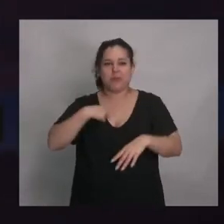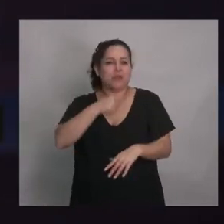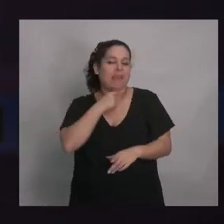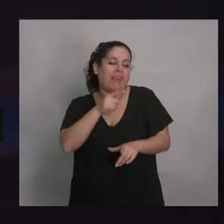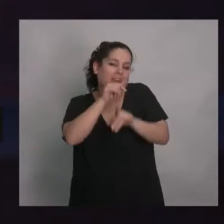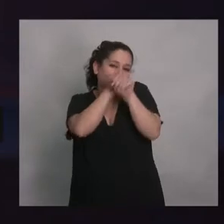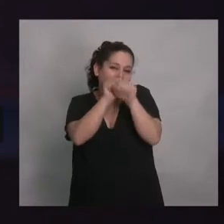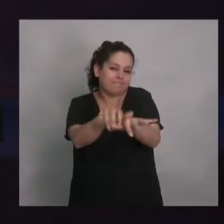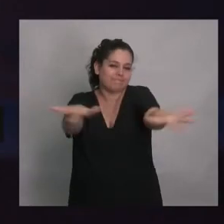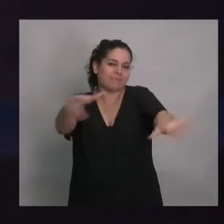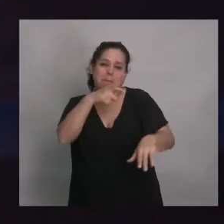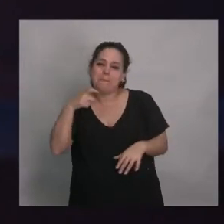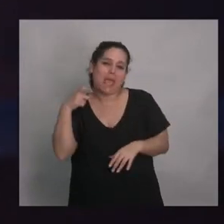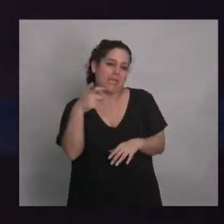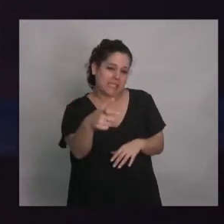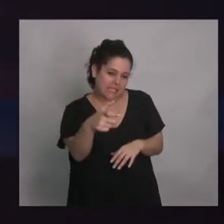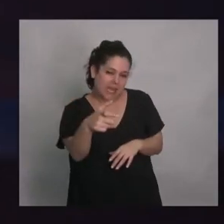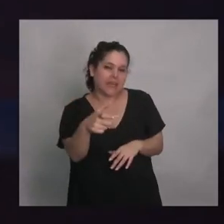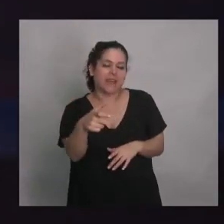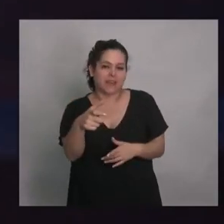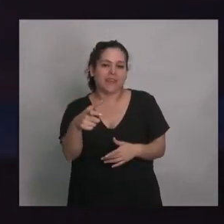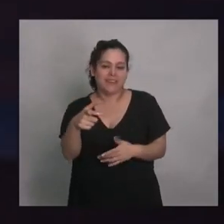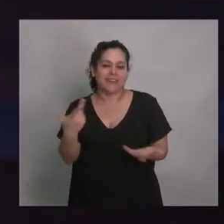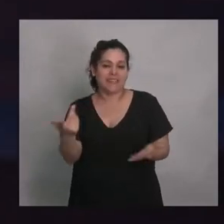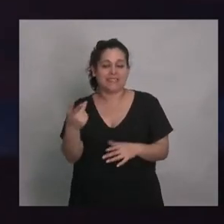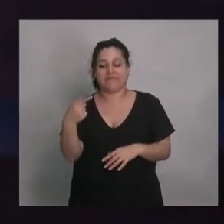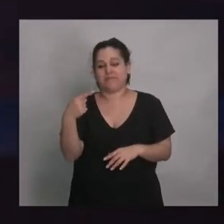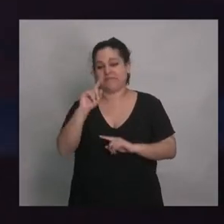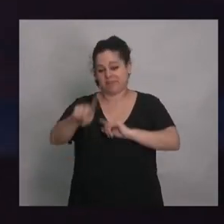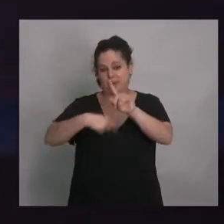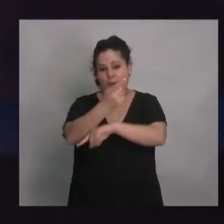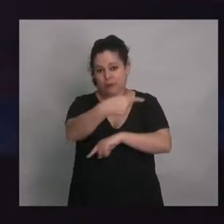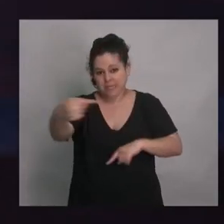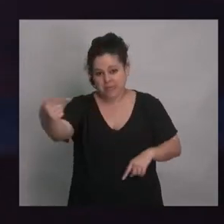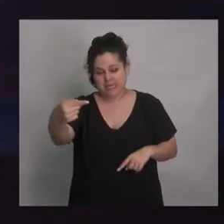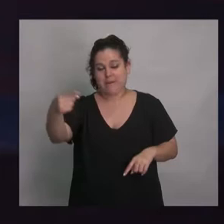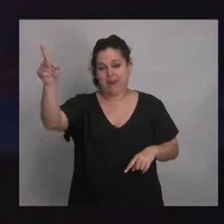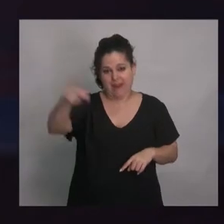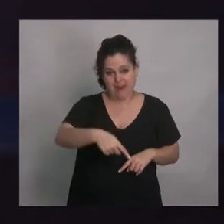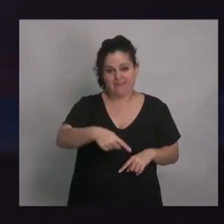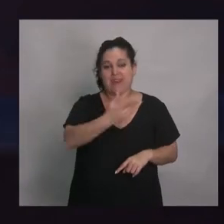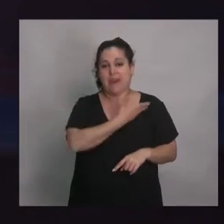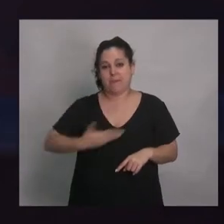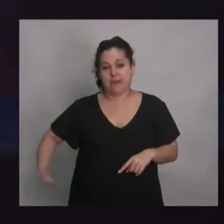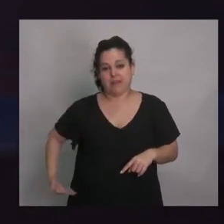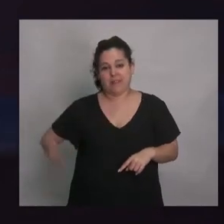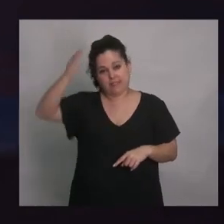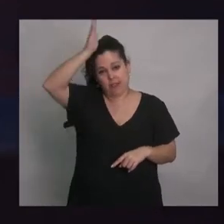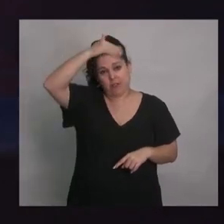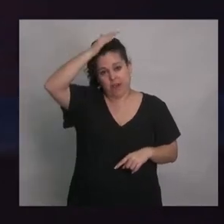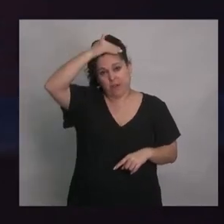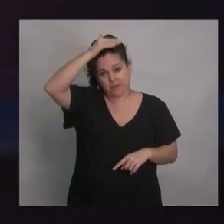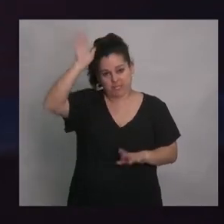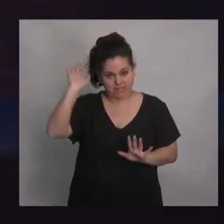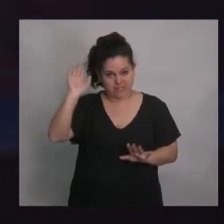transmitirle un mensaje la semana entrante va a estar aquí el presidente de trump